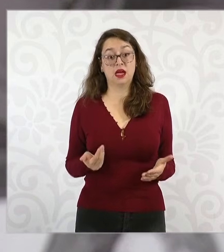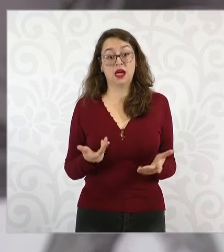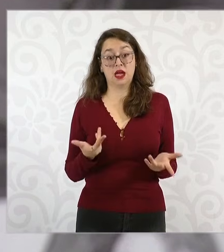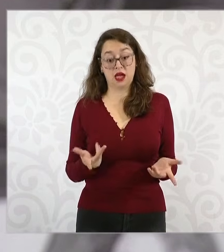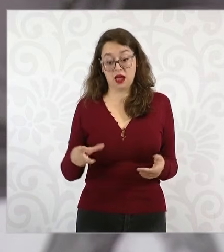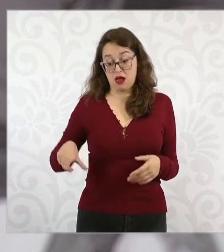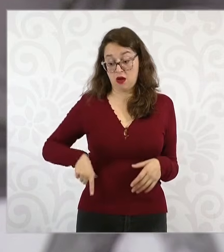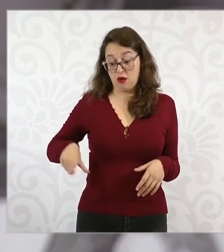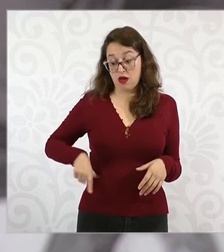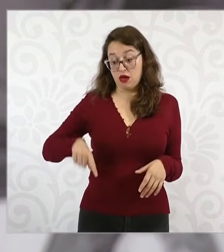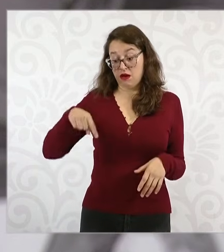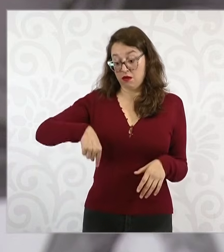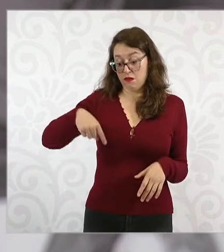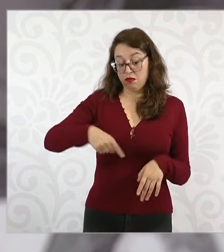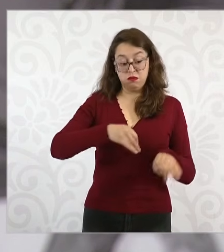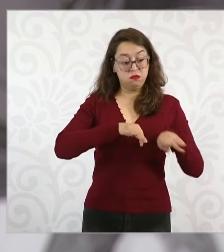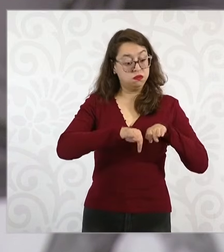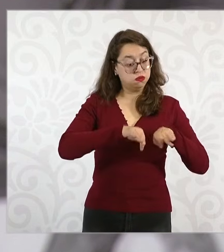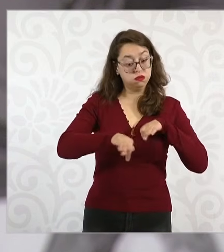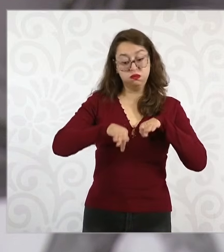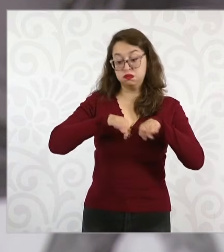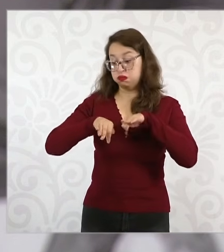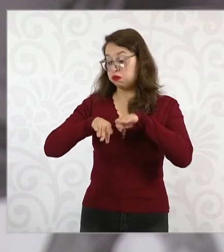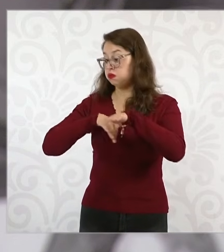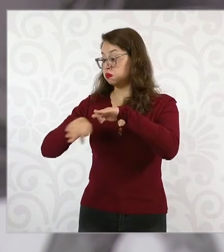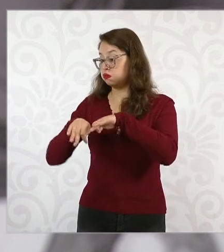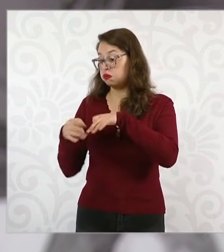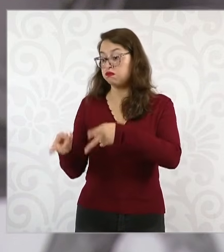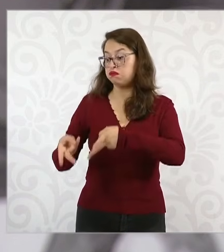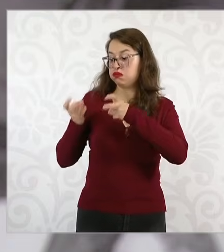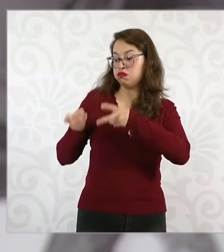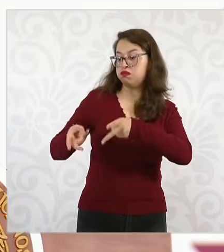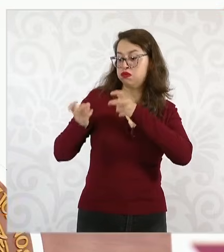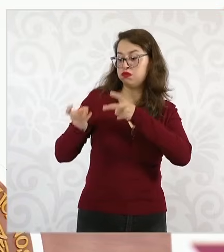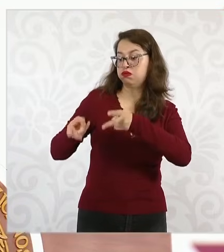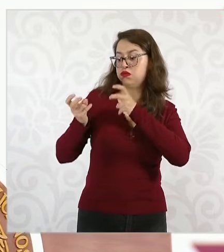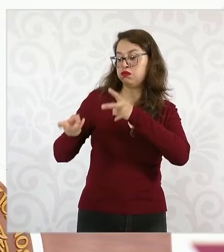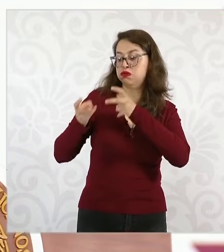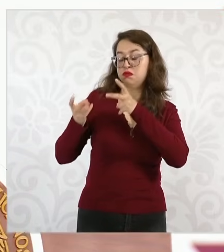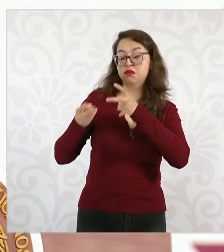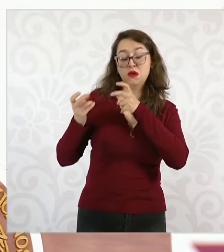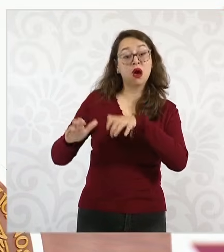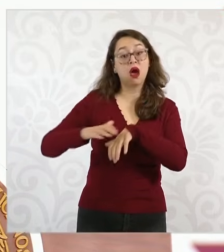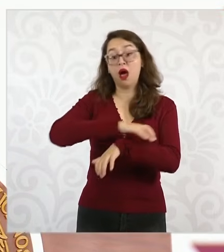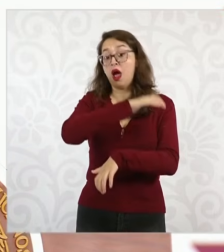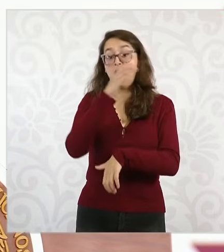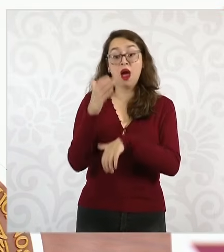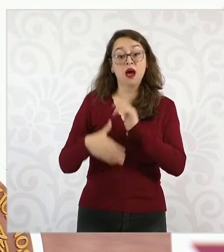participación en el gobierno como funcionario, se